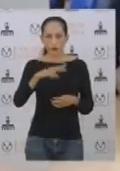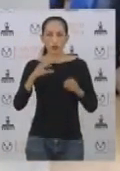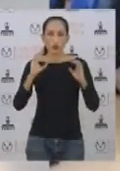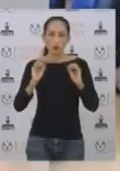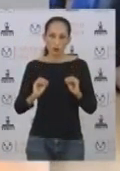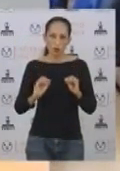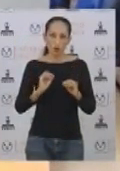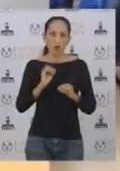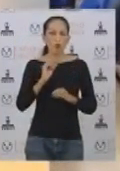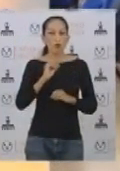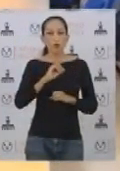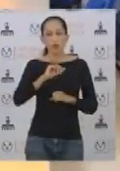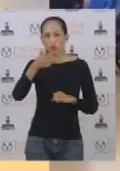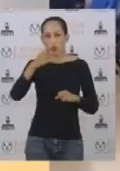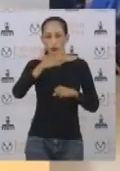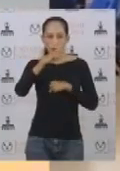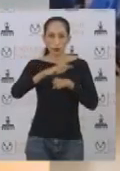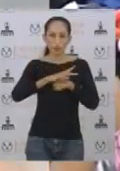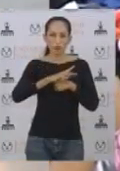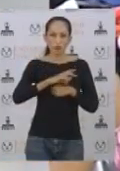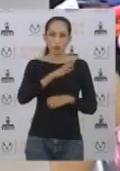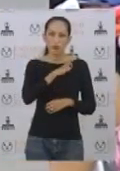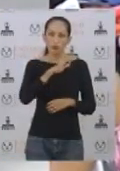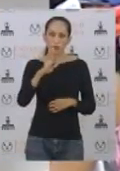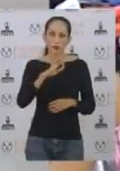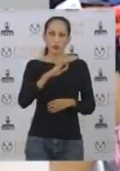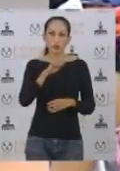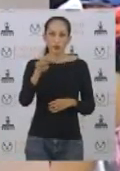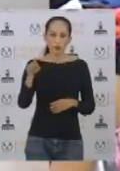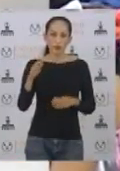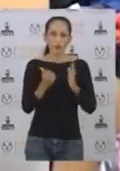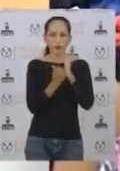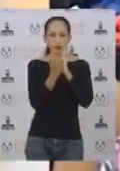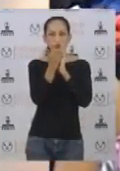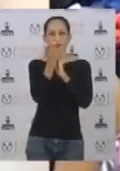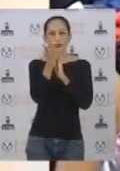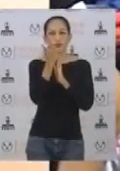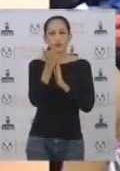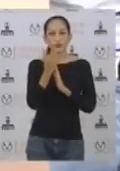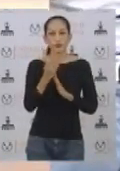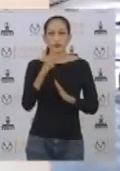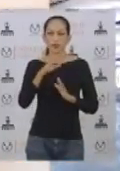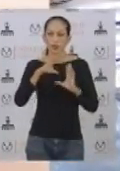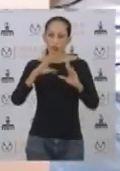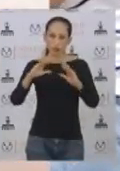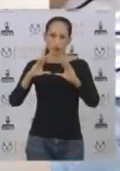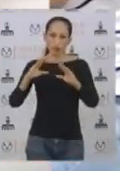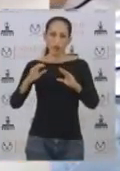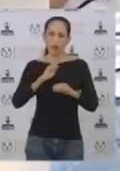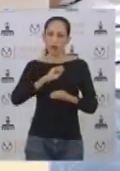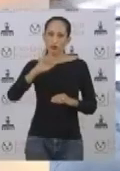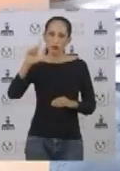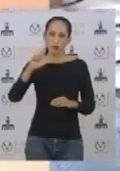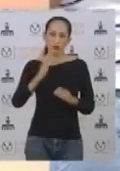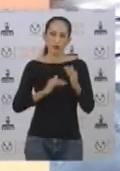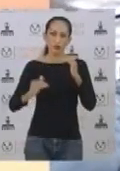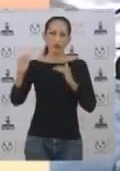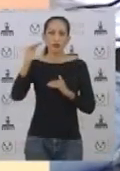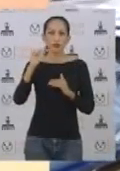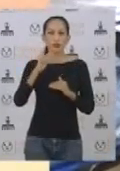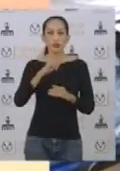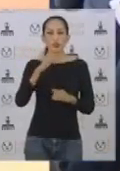alguna institución de educación superior del extranjero puede ayudar a tu crecimiento personal y, sobre todo, a tu formación profesional. Ya